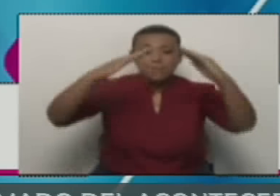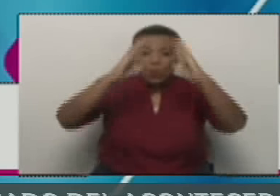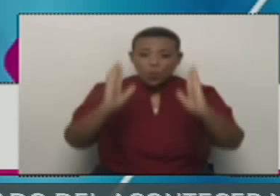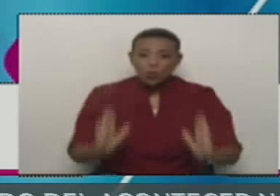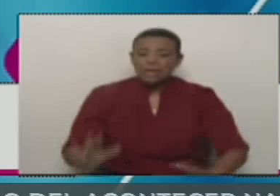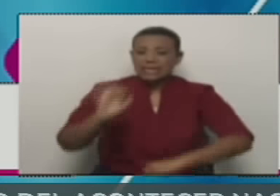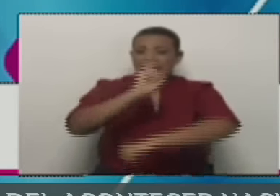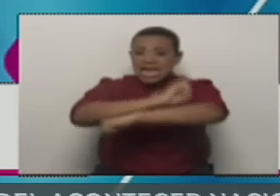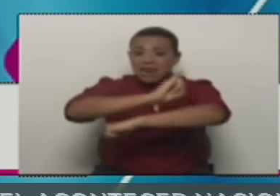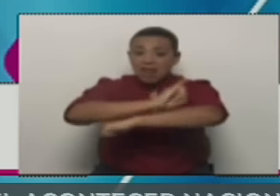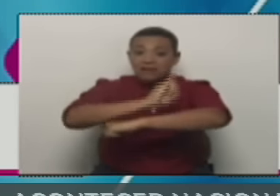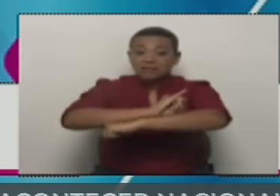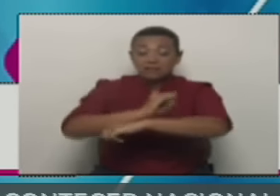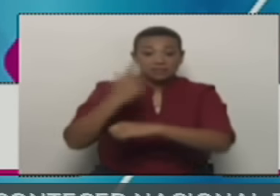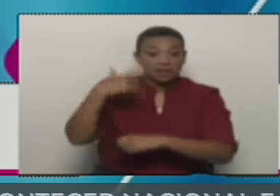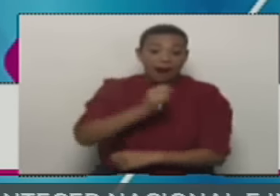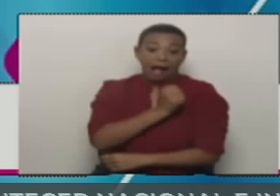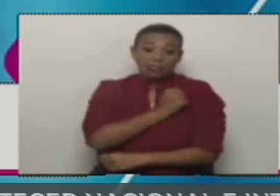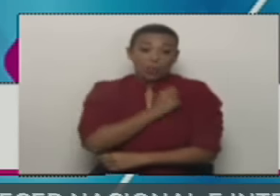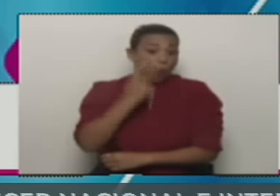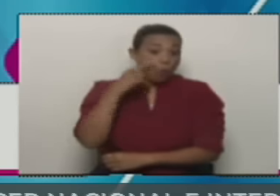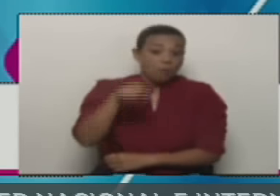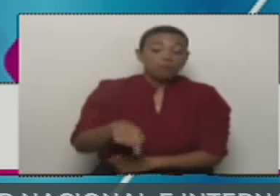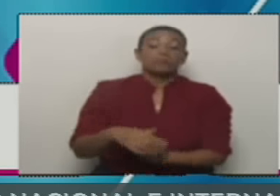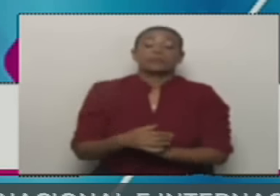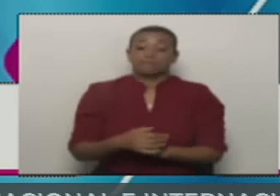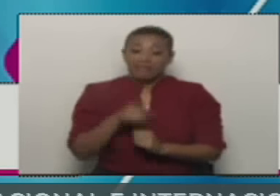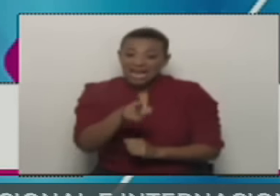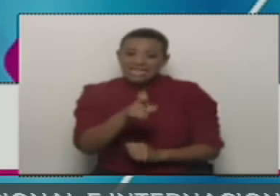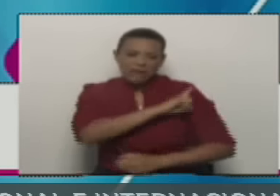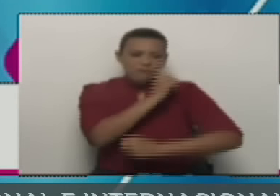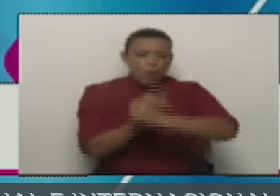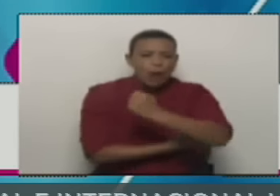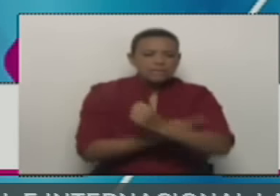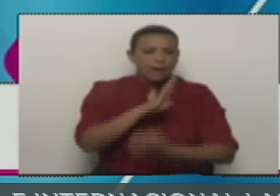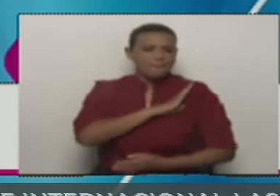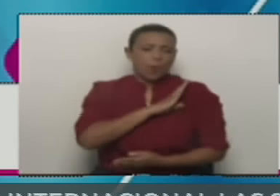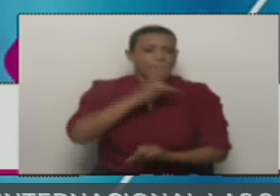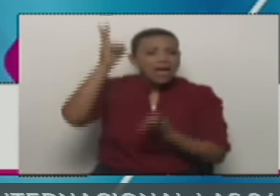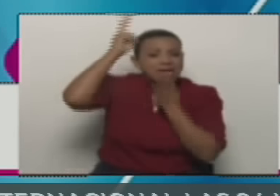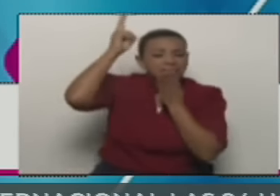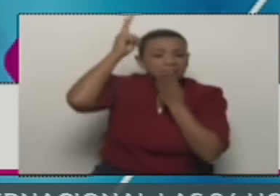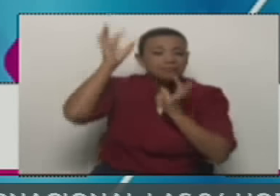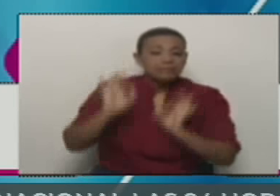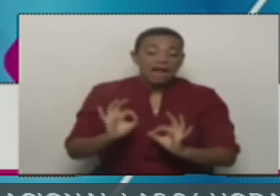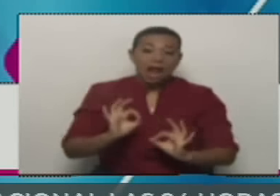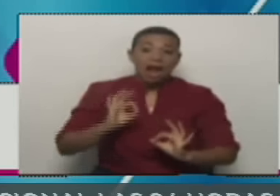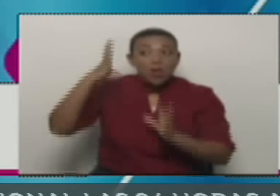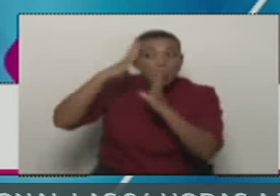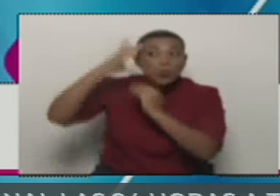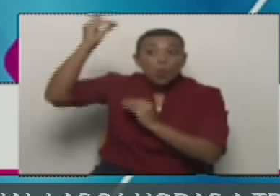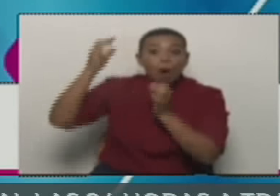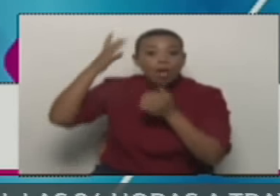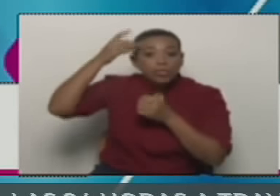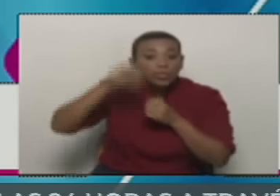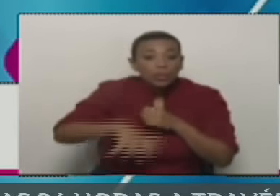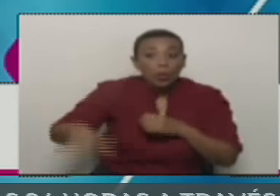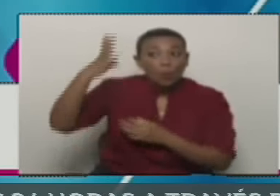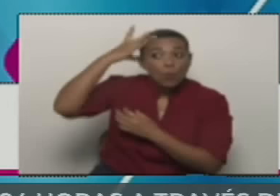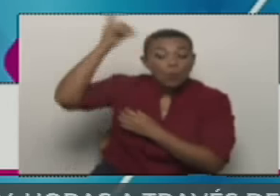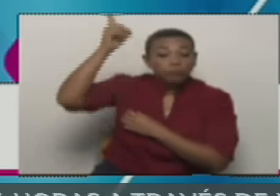la fuerza de Dios es de la es de los indios, es del pueblo indio. Nuestra fuerza de Dios es la fuerza de la patria india, en primer